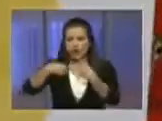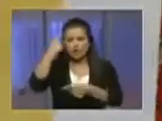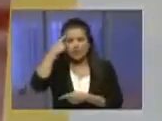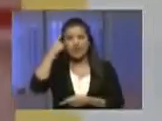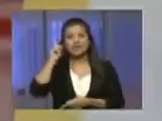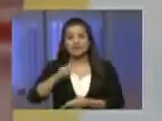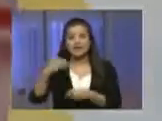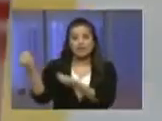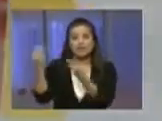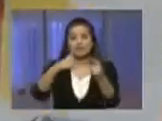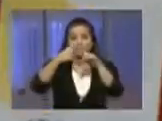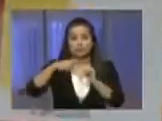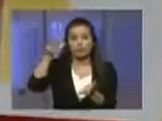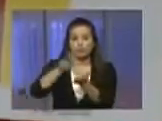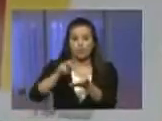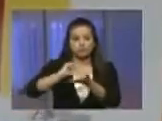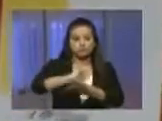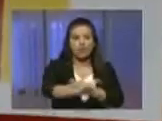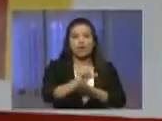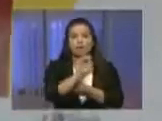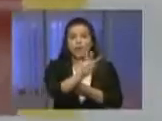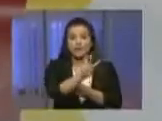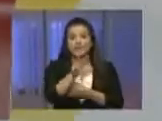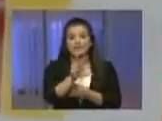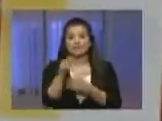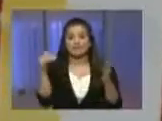garantizado los recursos son